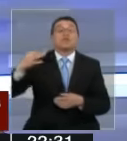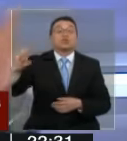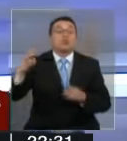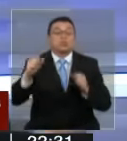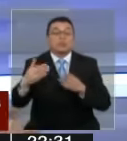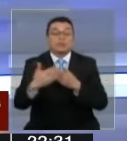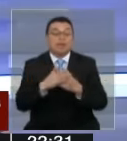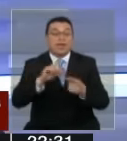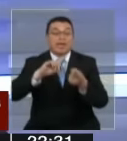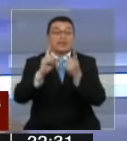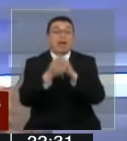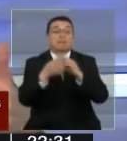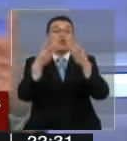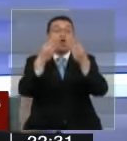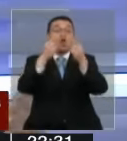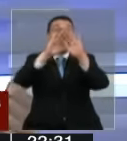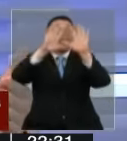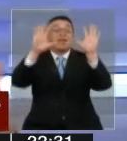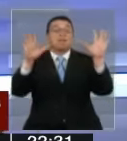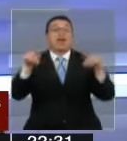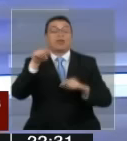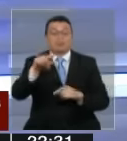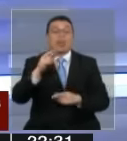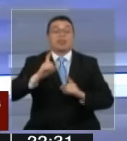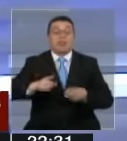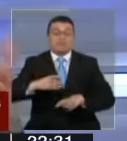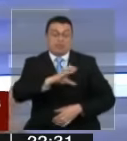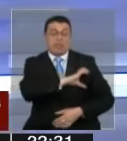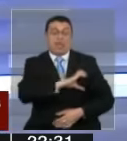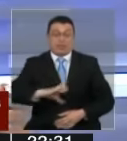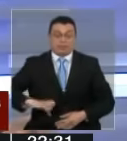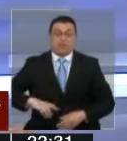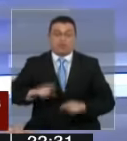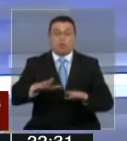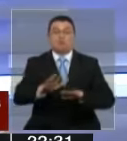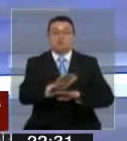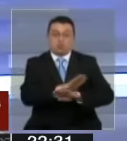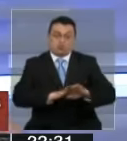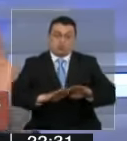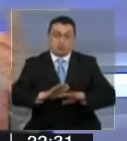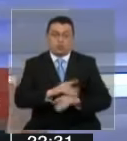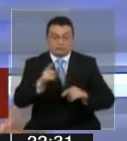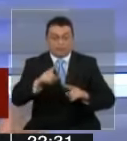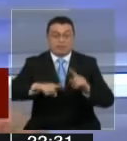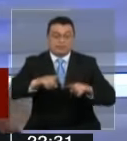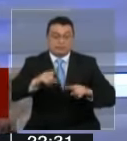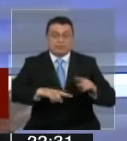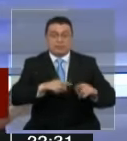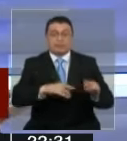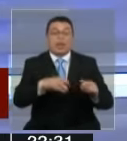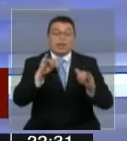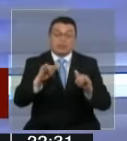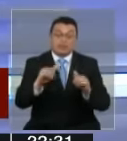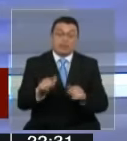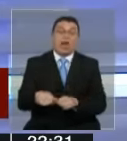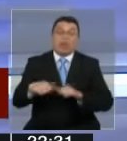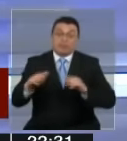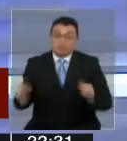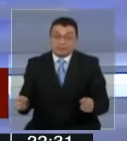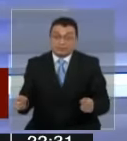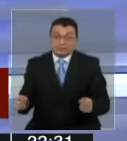el cambio climático trae, se requiere un Estado que efectivamente se preocupe de cuidar el territorio y, por su, cambio, y además, y